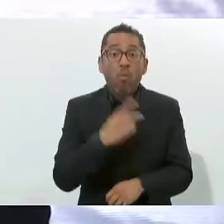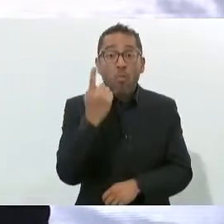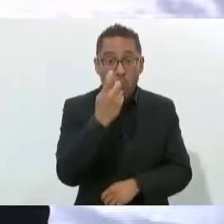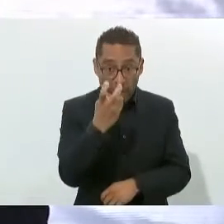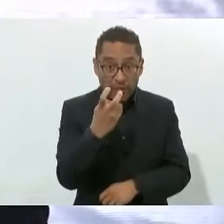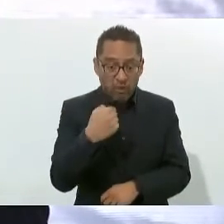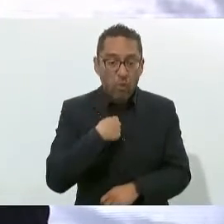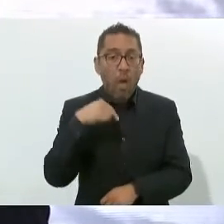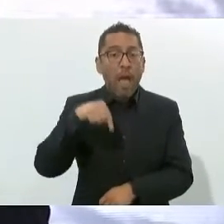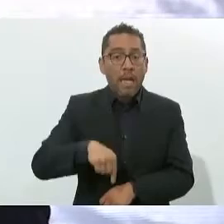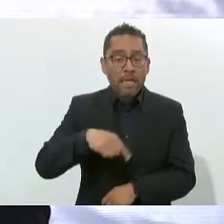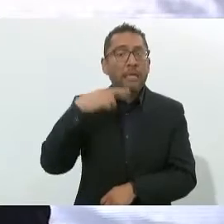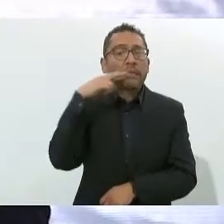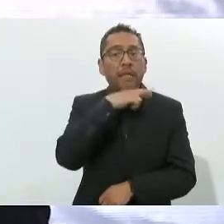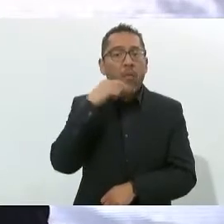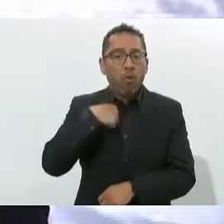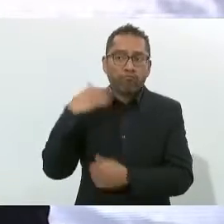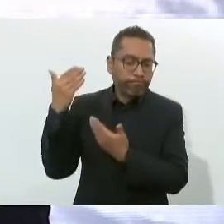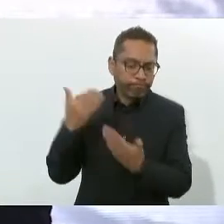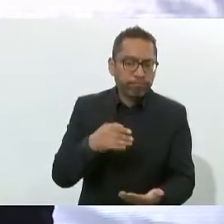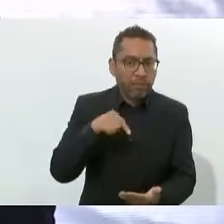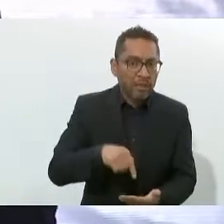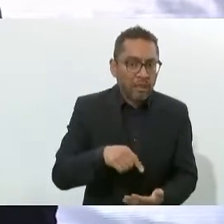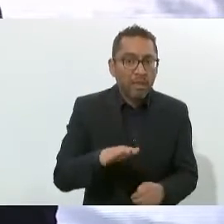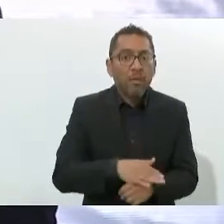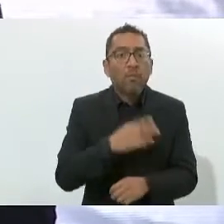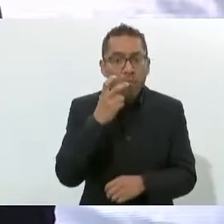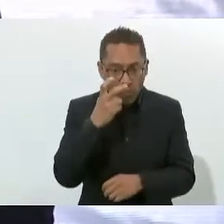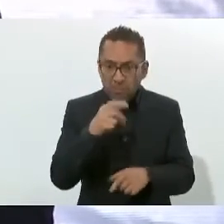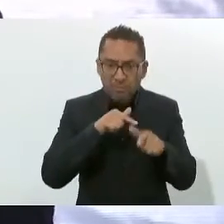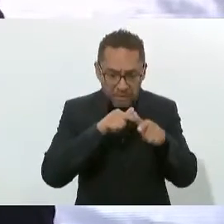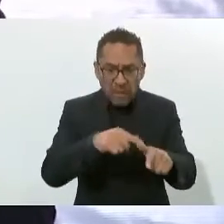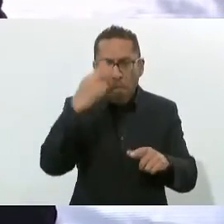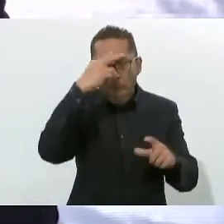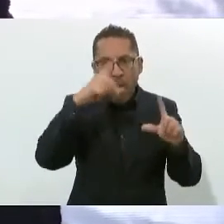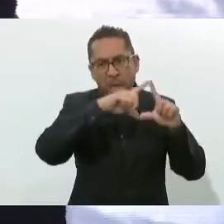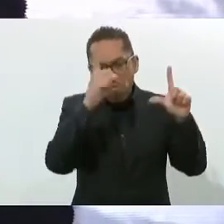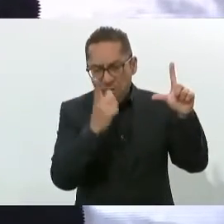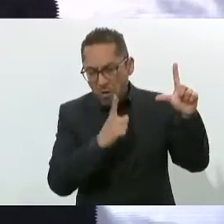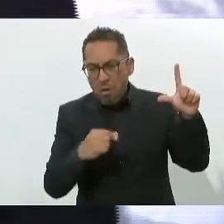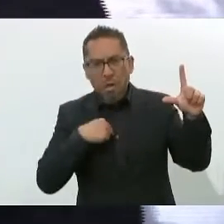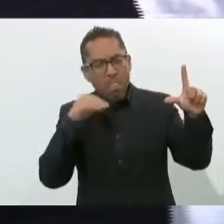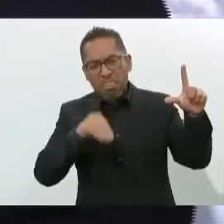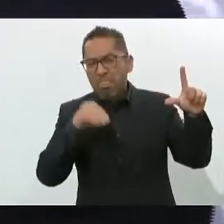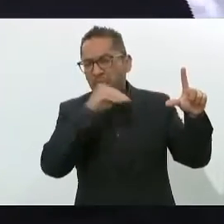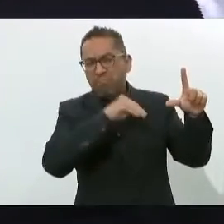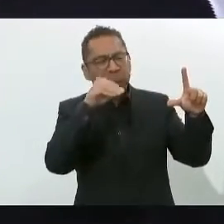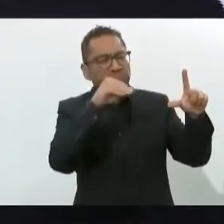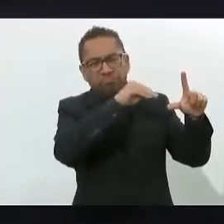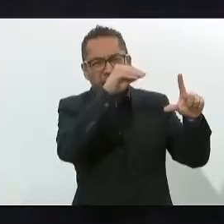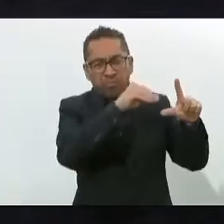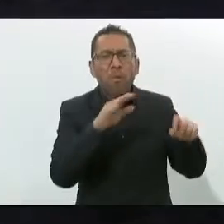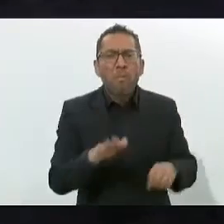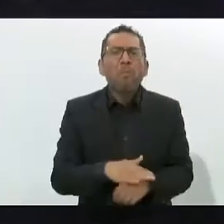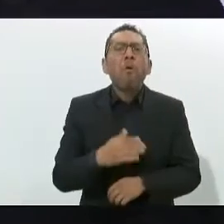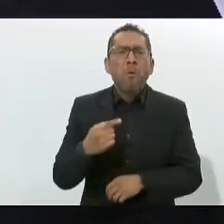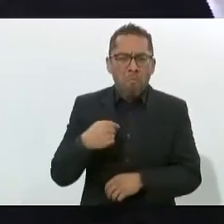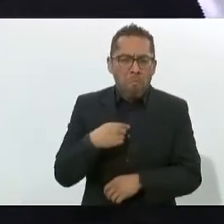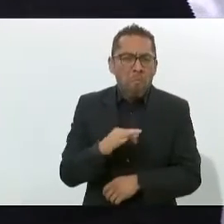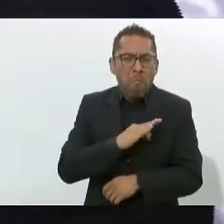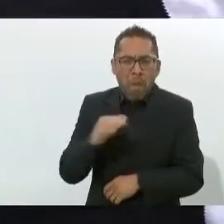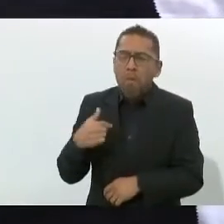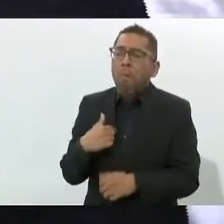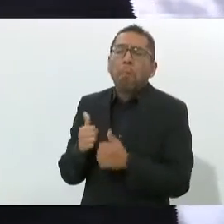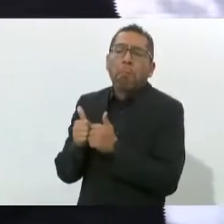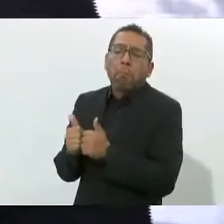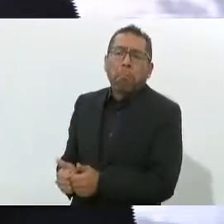Zamora, y por eso sigo recorriendo el país, porque me podría quedar